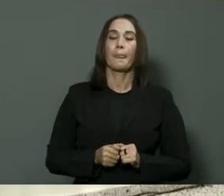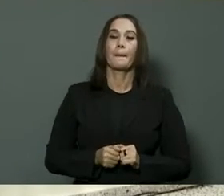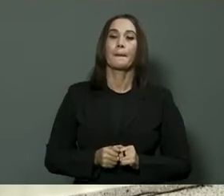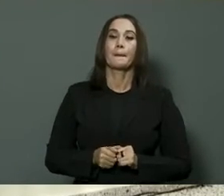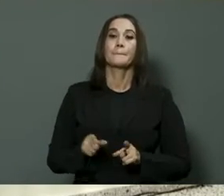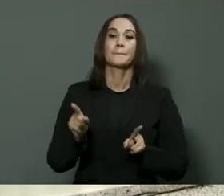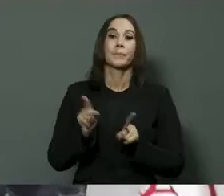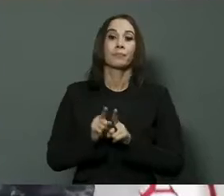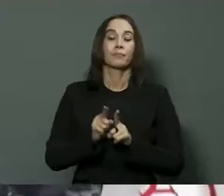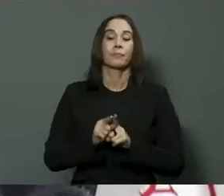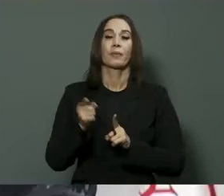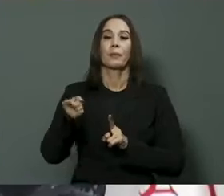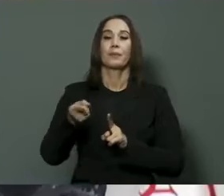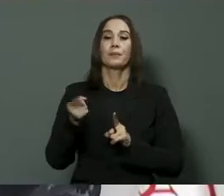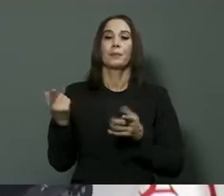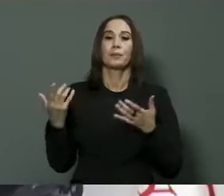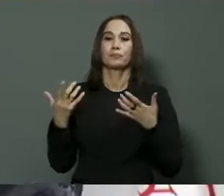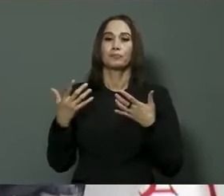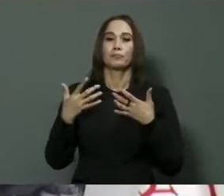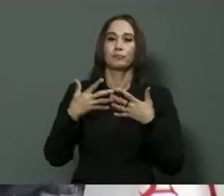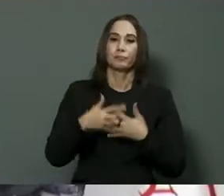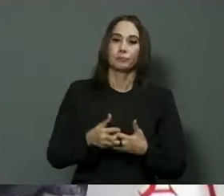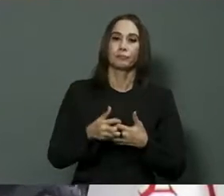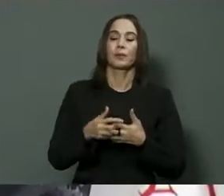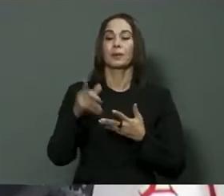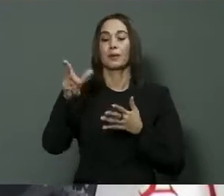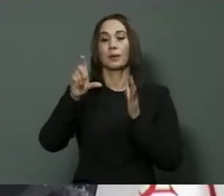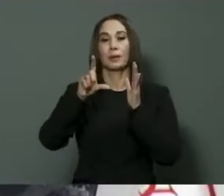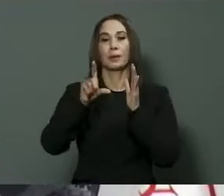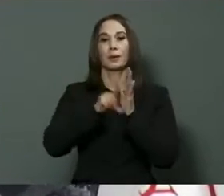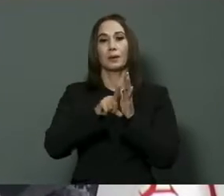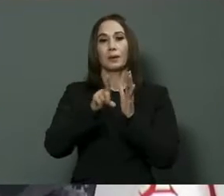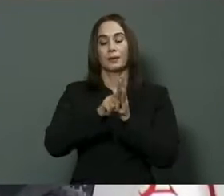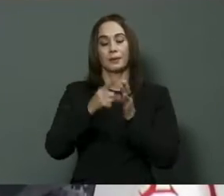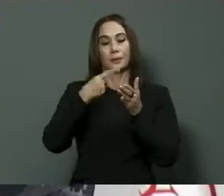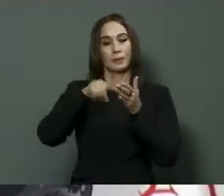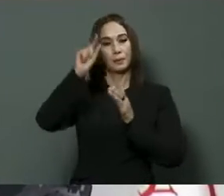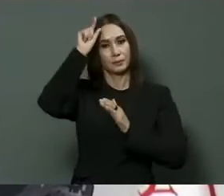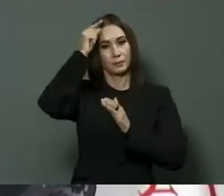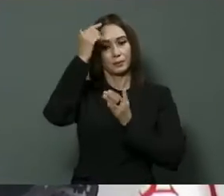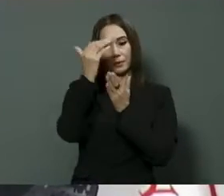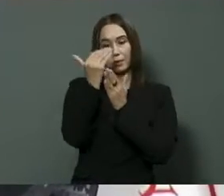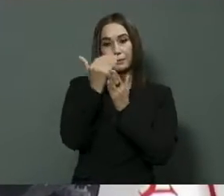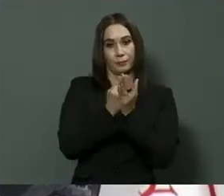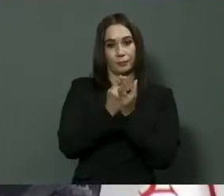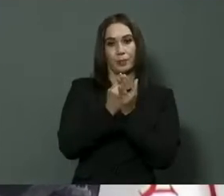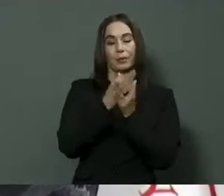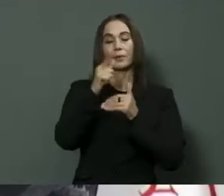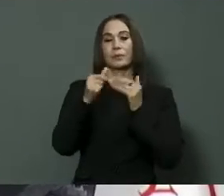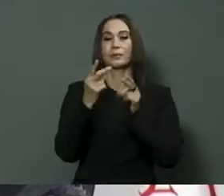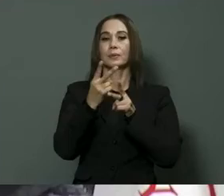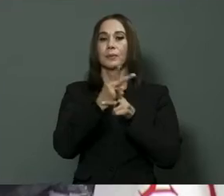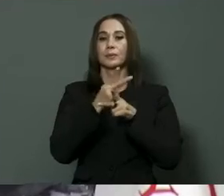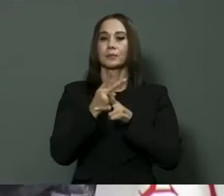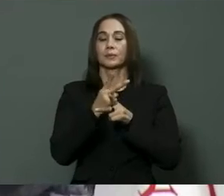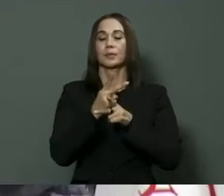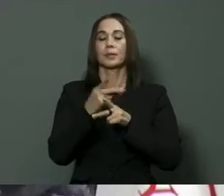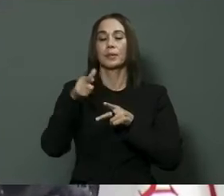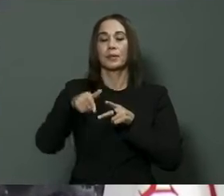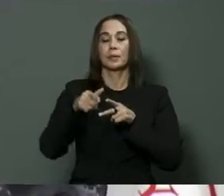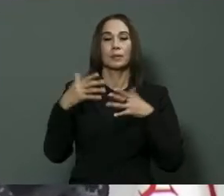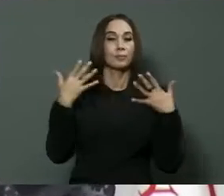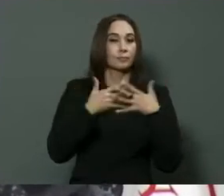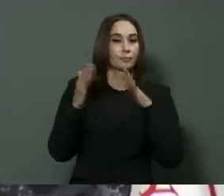Además de esto, tiene como fin consolidar la legitimidad del Estado y reducir la percepción de inseguridad en